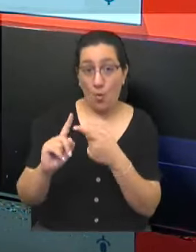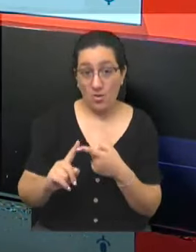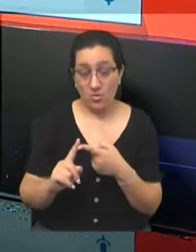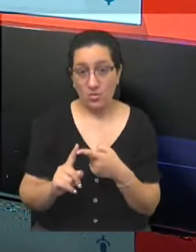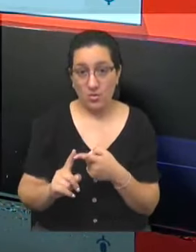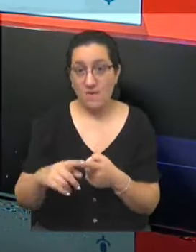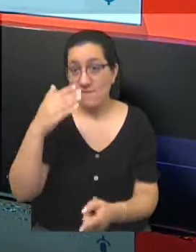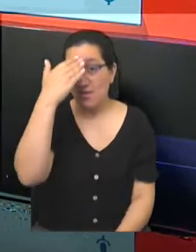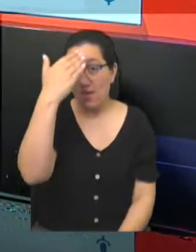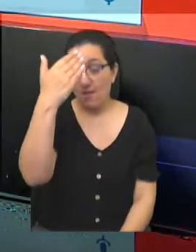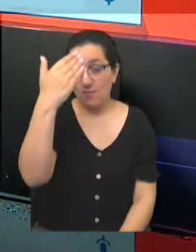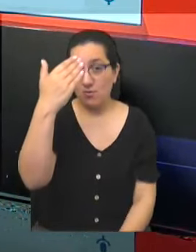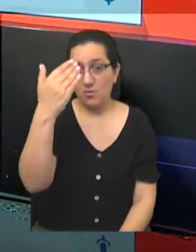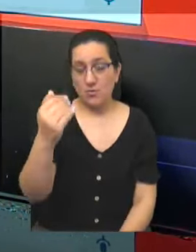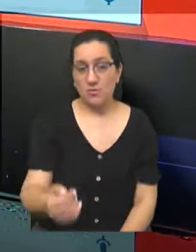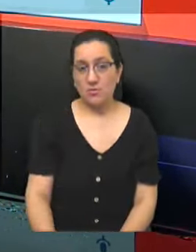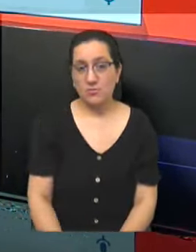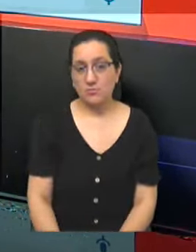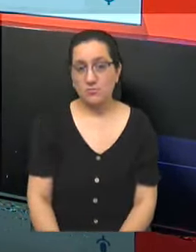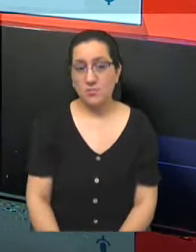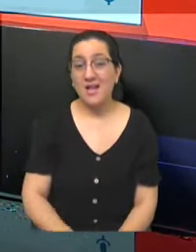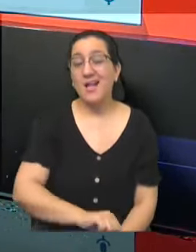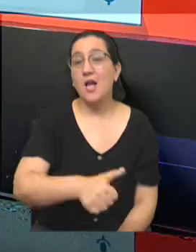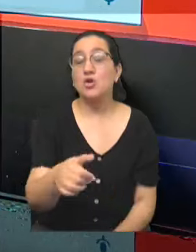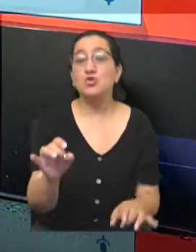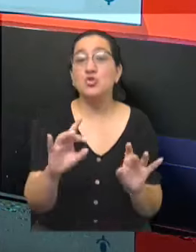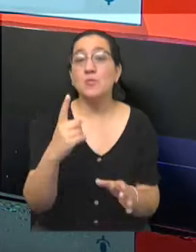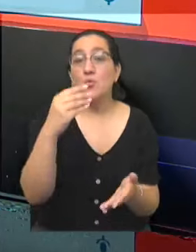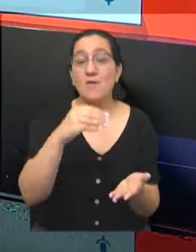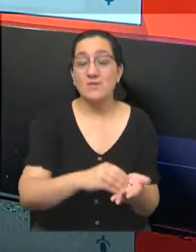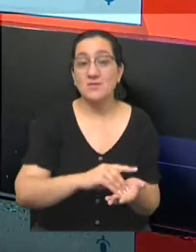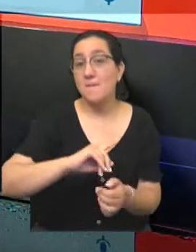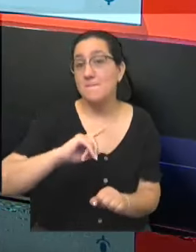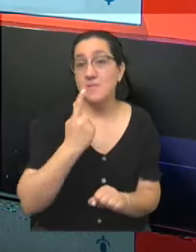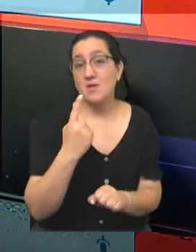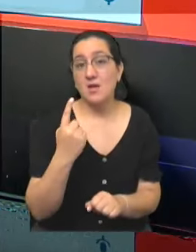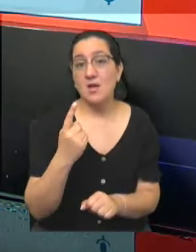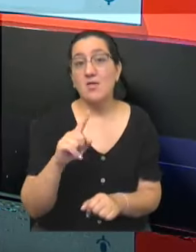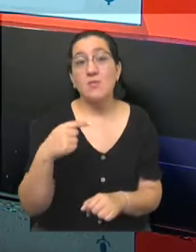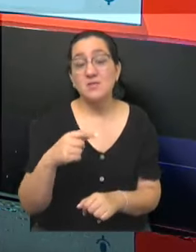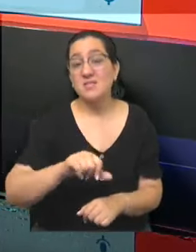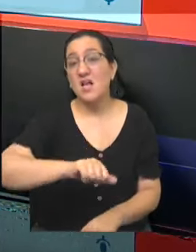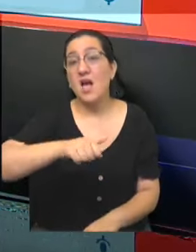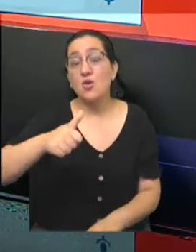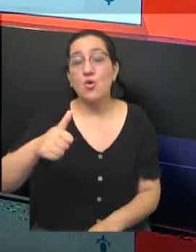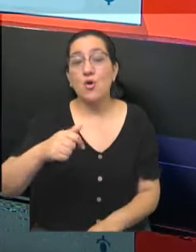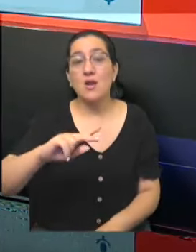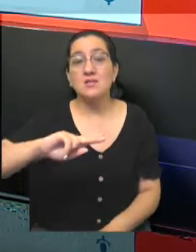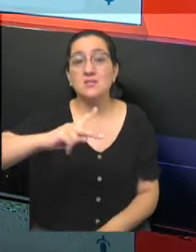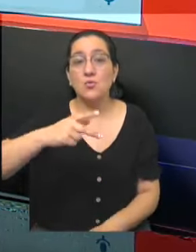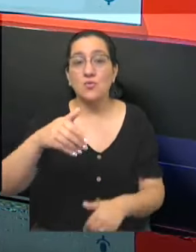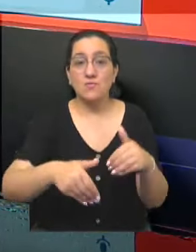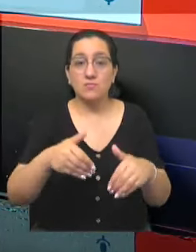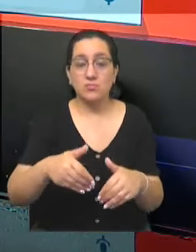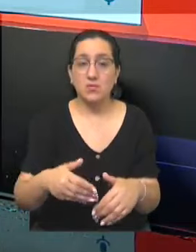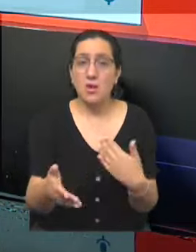De hecho, el Frente Amplio ganó solamente una vez en primera vuelta y después siempre ganó un balotaje. No es algo que ha sido un impedimento para el Frente Amplio. Sin